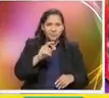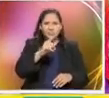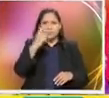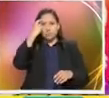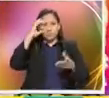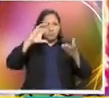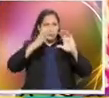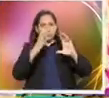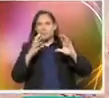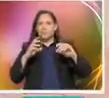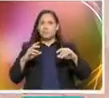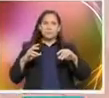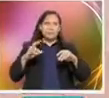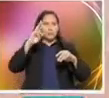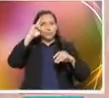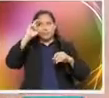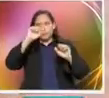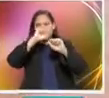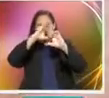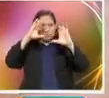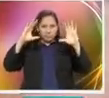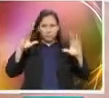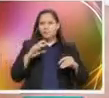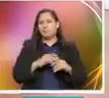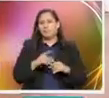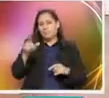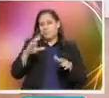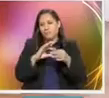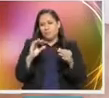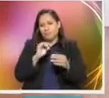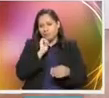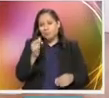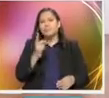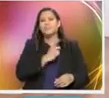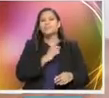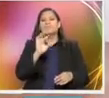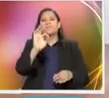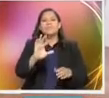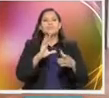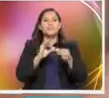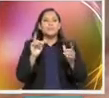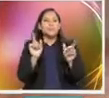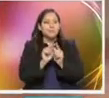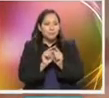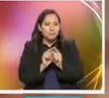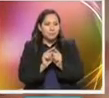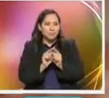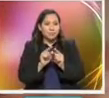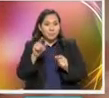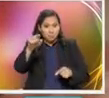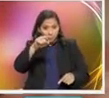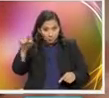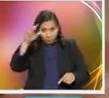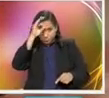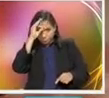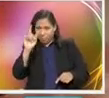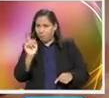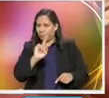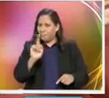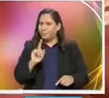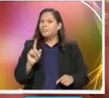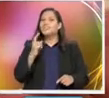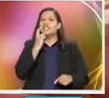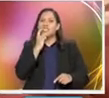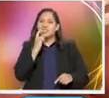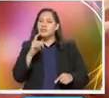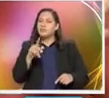psicodelia y demás. Pero ellos nunca lo explican, ¿no? Siempre te lo dejan a tu criterio. Siempre. ¿Por qué? Porque pues tampoco eran tontos. No si lo era o no lo era,